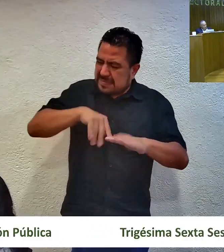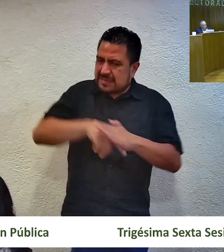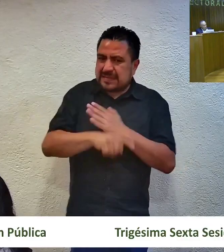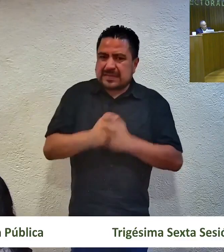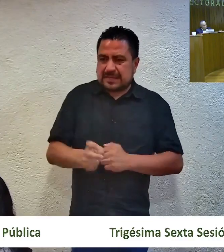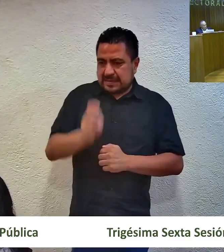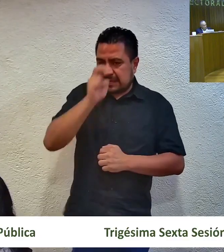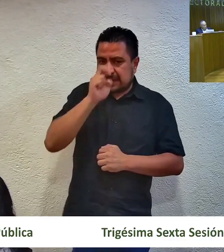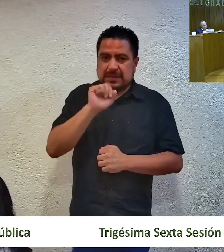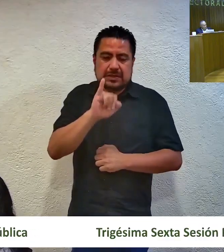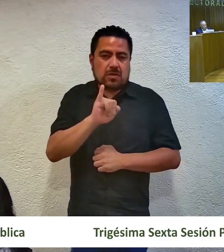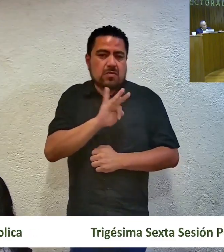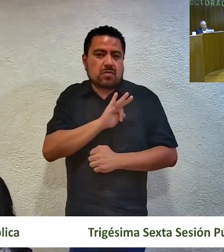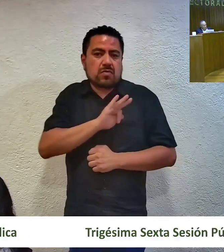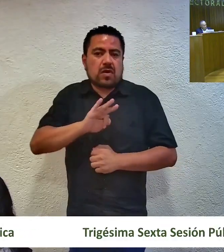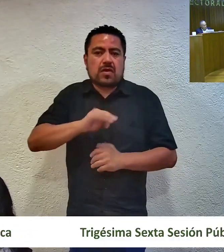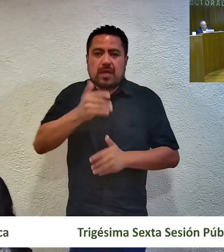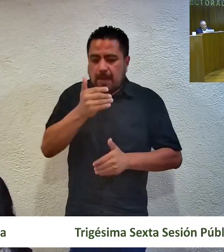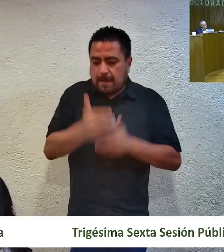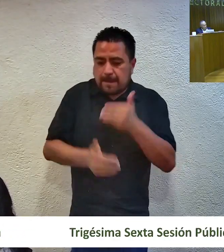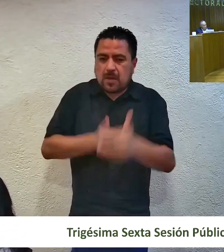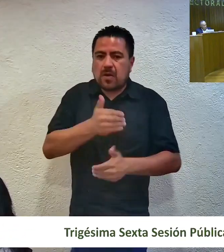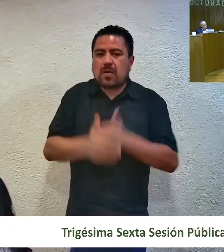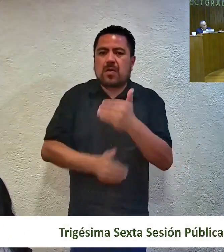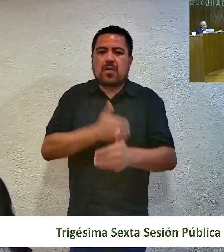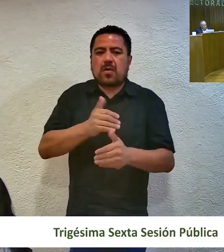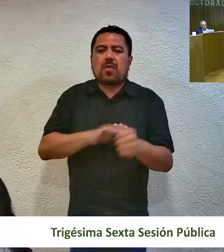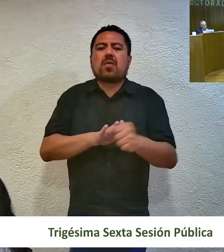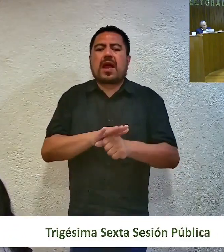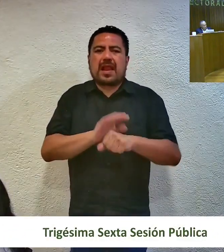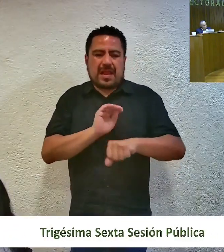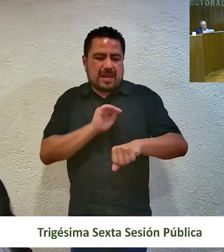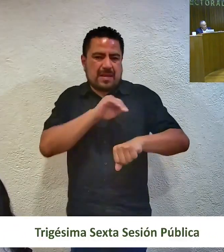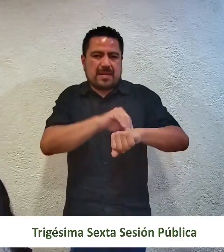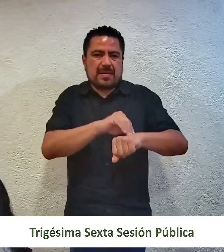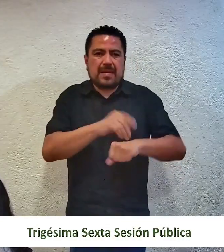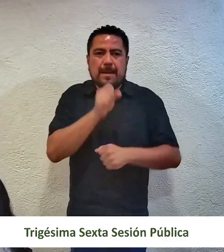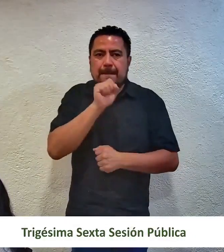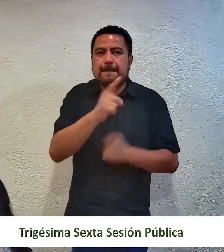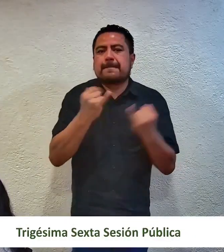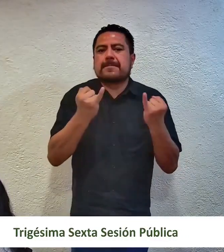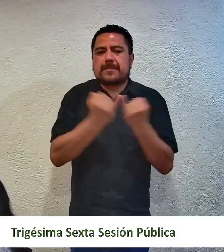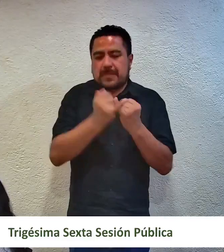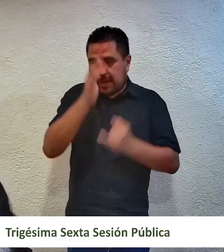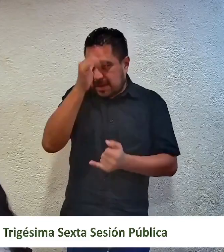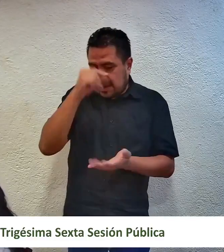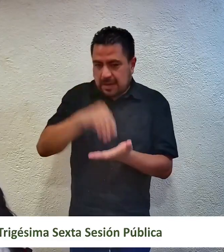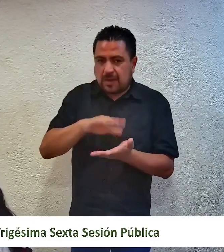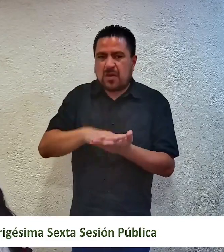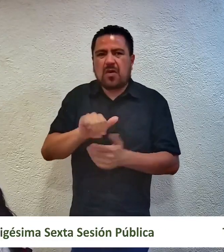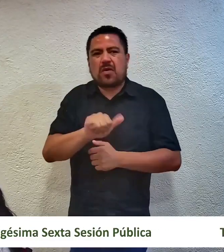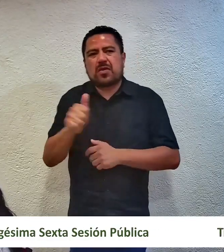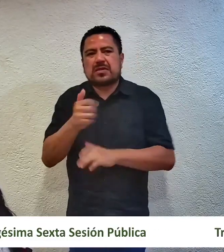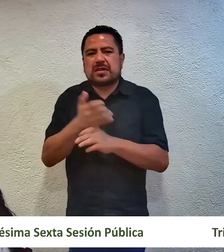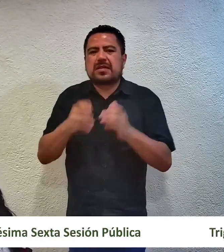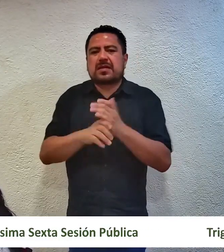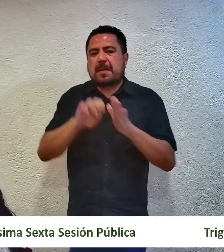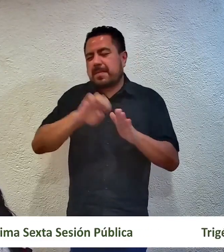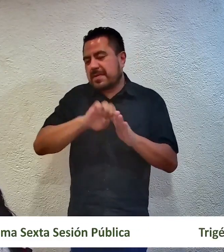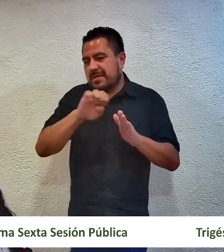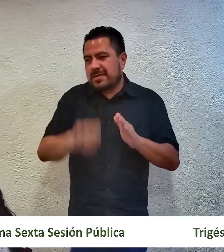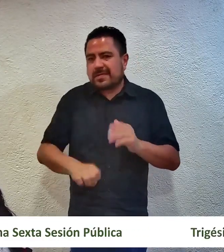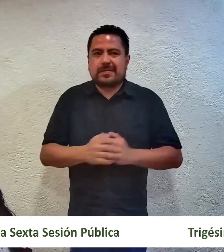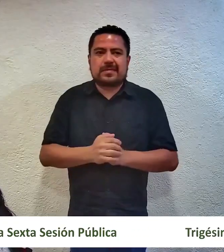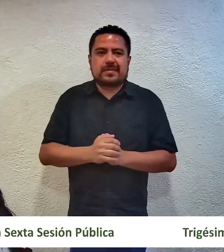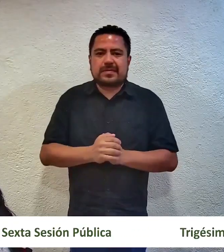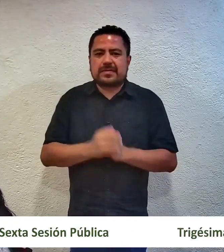la viabilidad, eficacia y progresividad de las medidas implementadas, así como la conformidad con otros principios, como por ejemplo el